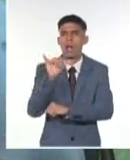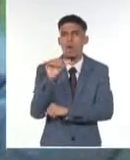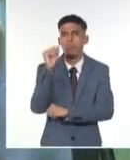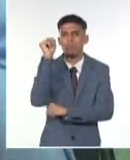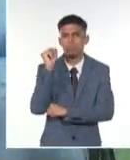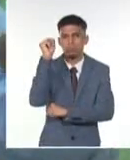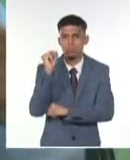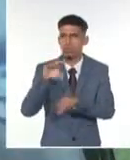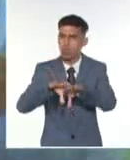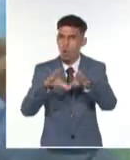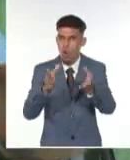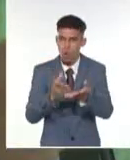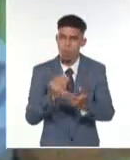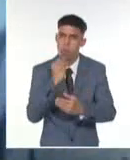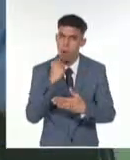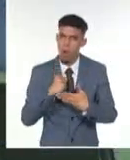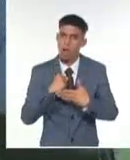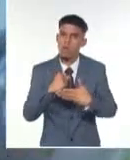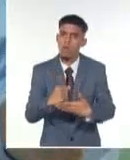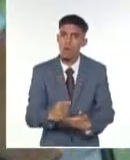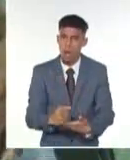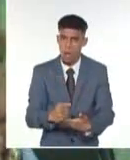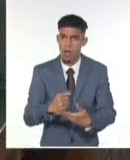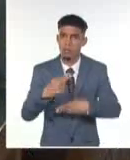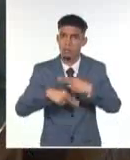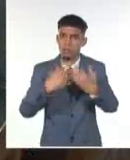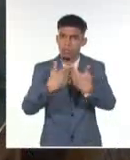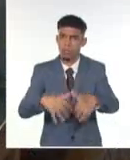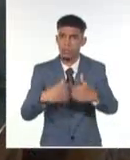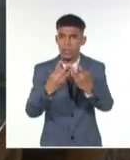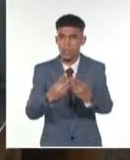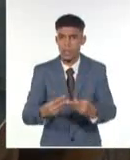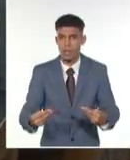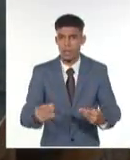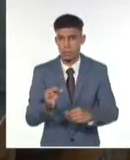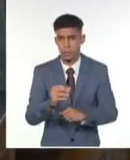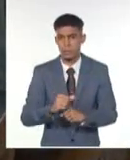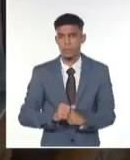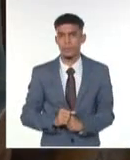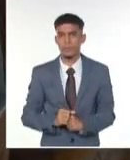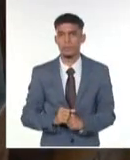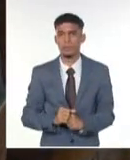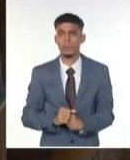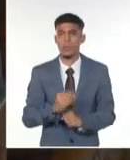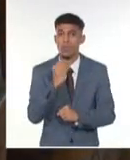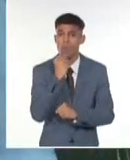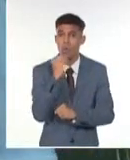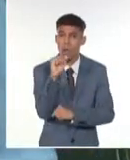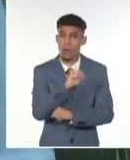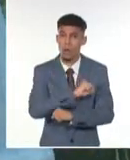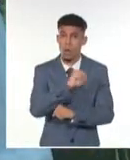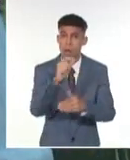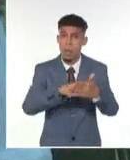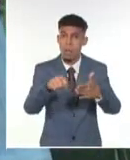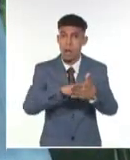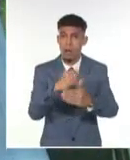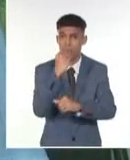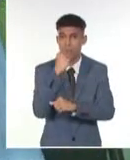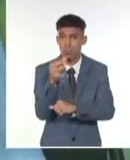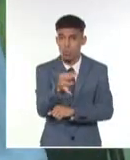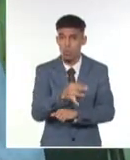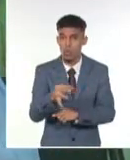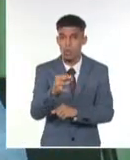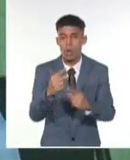vale todo lo que tengamos para producir con todos. Alcanzar la soberanía alimentaria desde el escenario municipal es